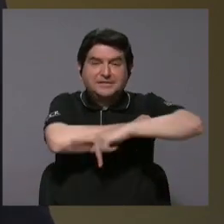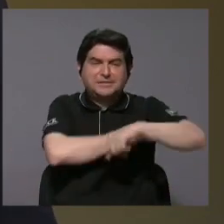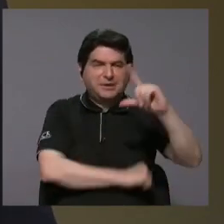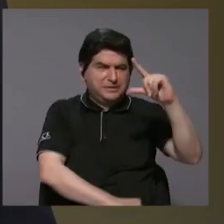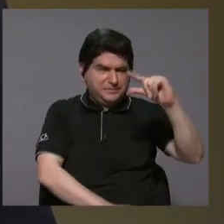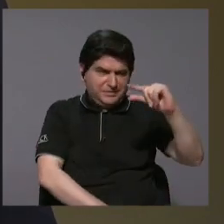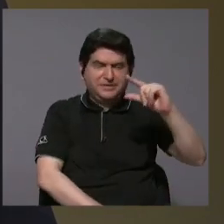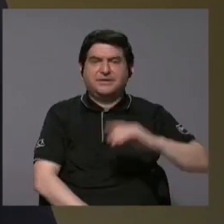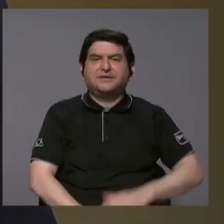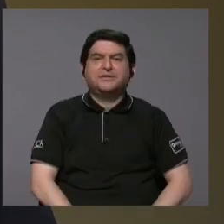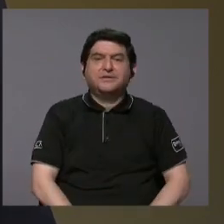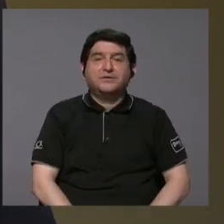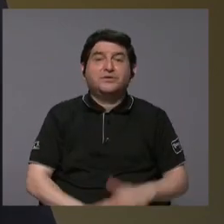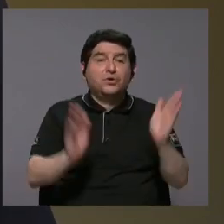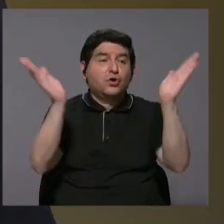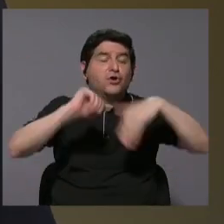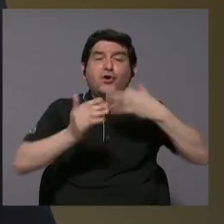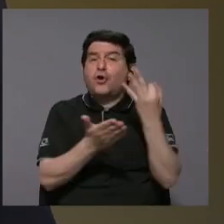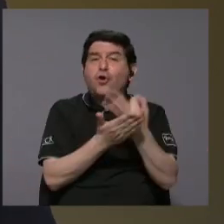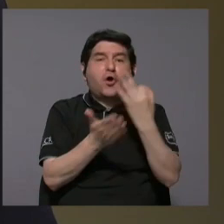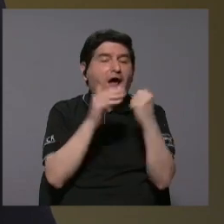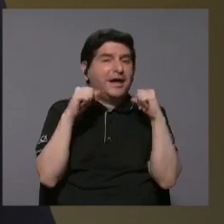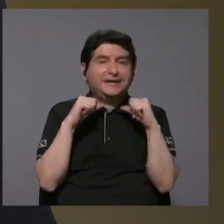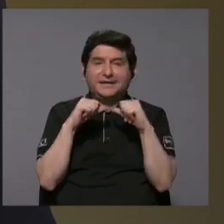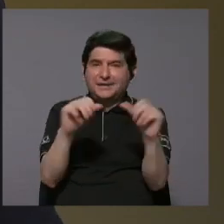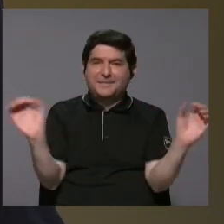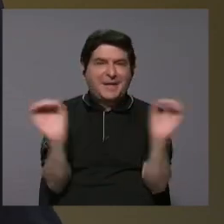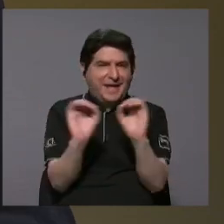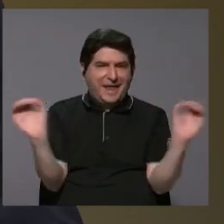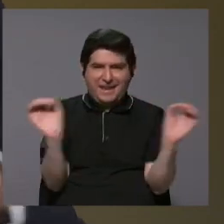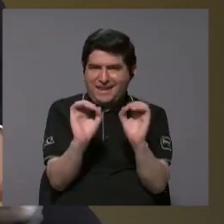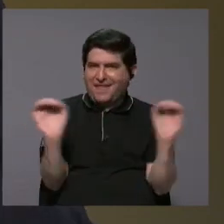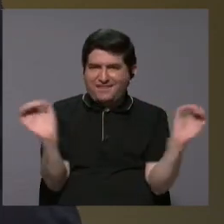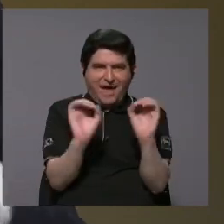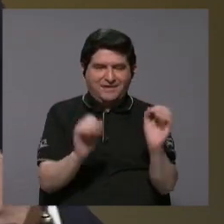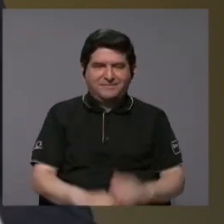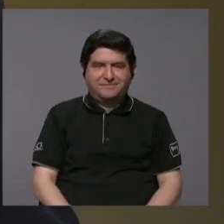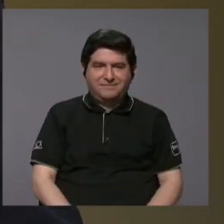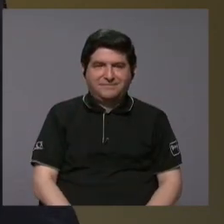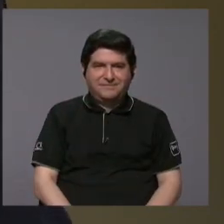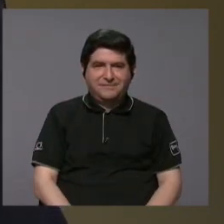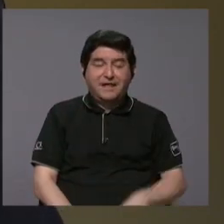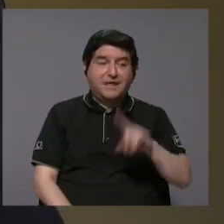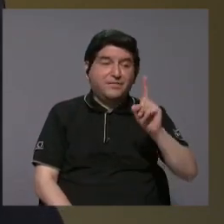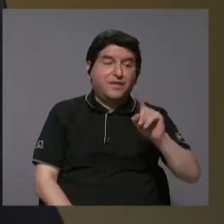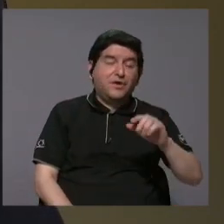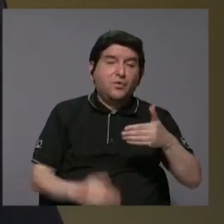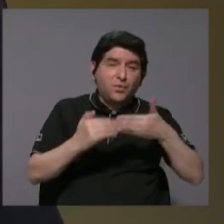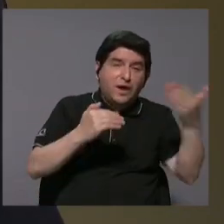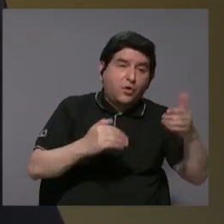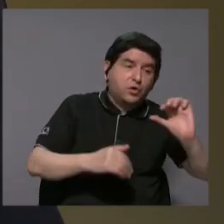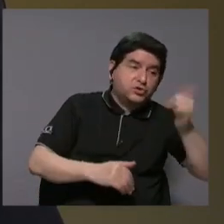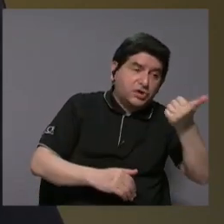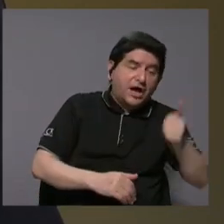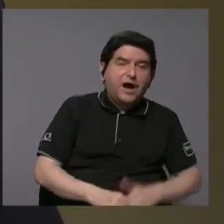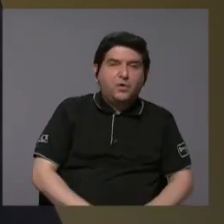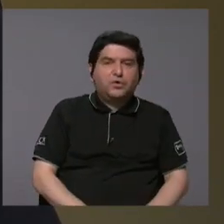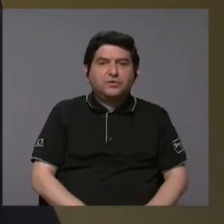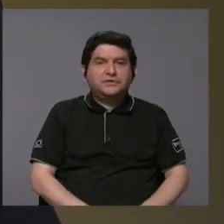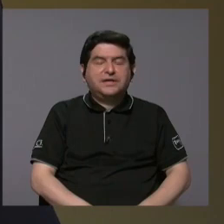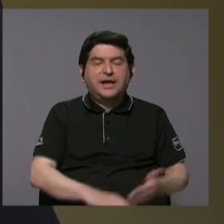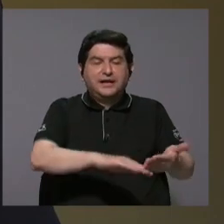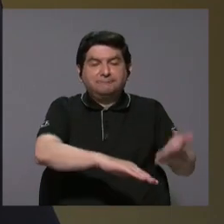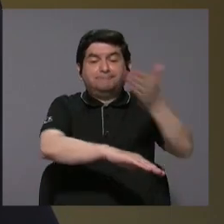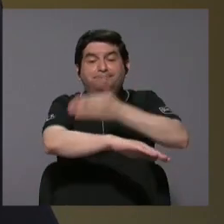pequeño no hay financiamiento permanente para nada, entonces hay que ir saltando de una cosa a otra. Y en realidad